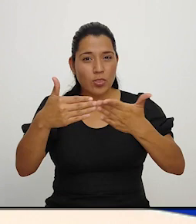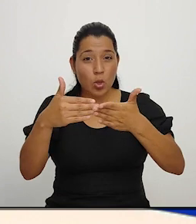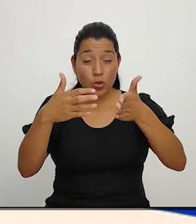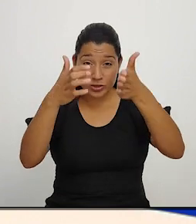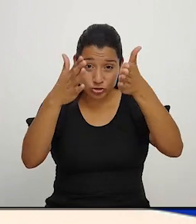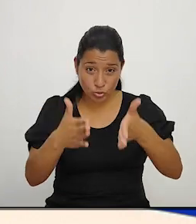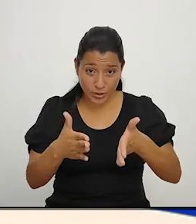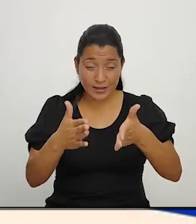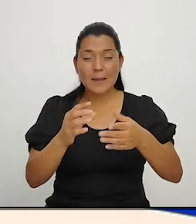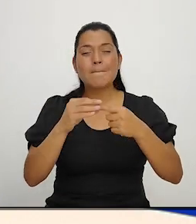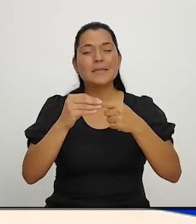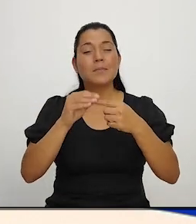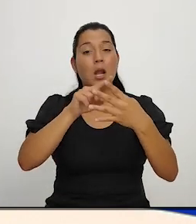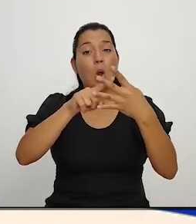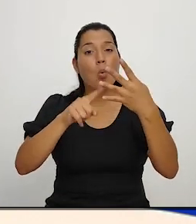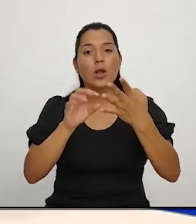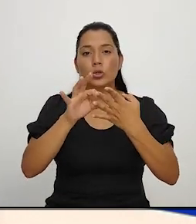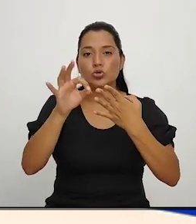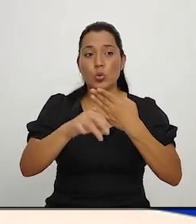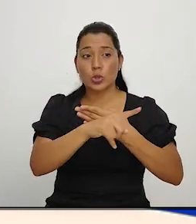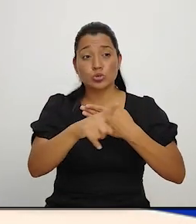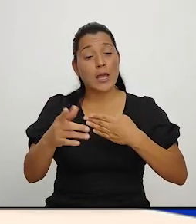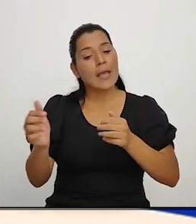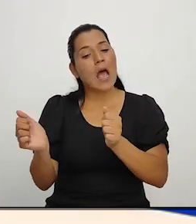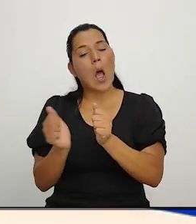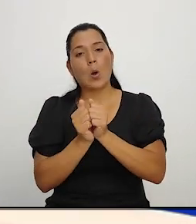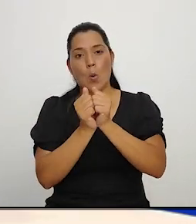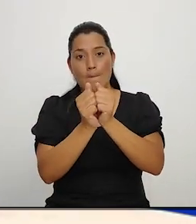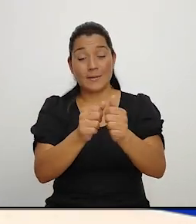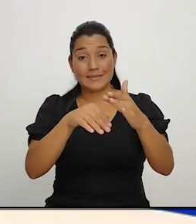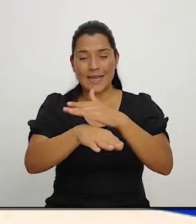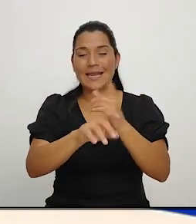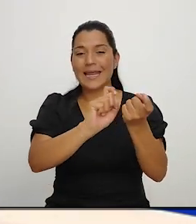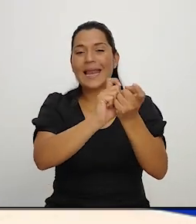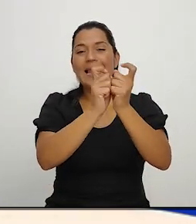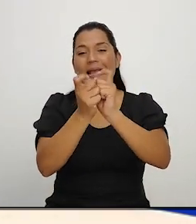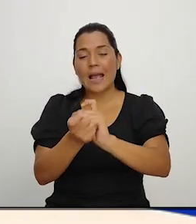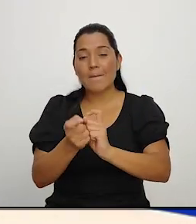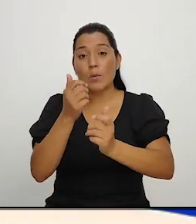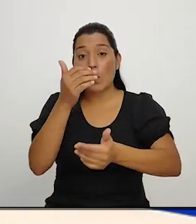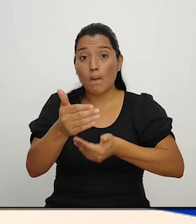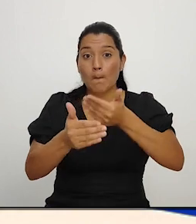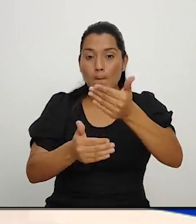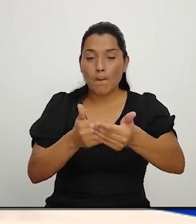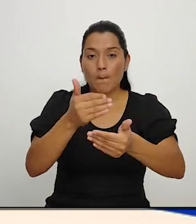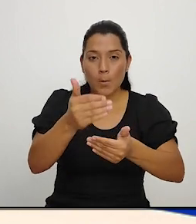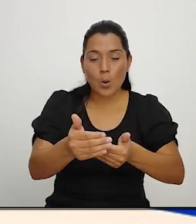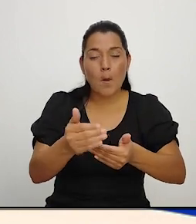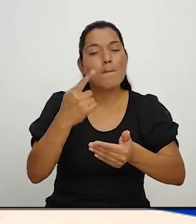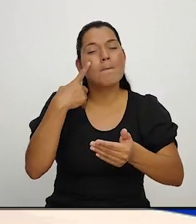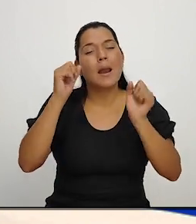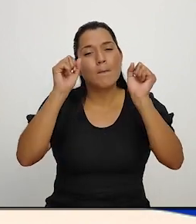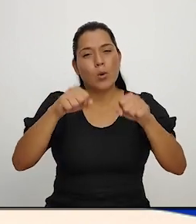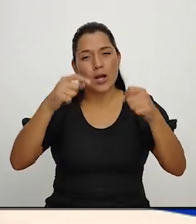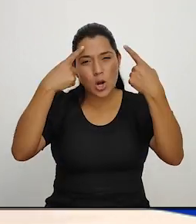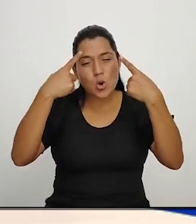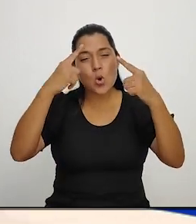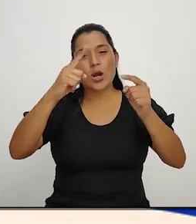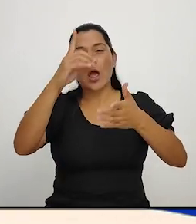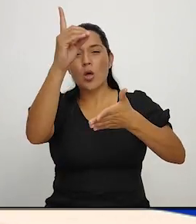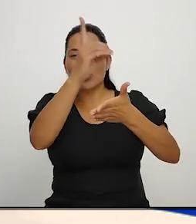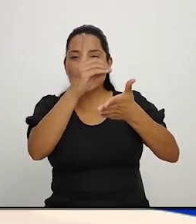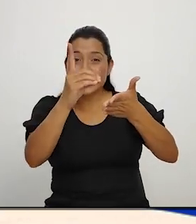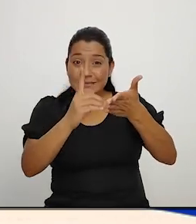a las cuatro escuelas que me acompañen en esta transformación gradual y progresiva hacia Un diseño curricular